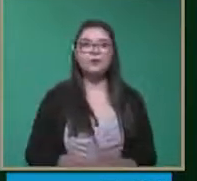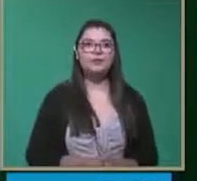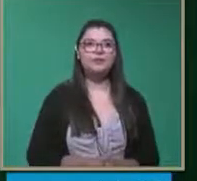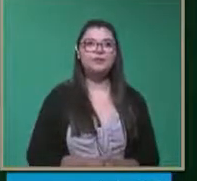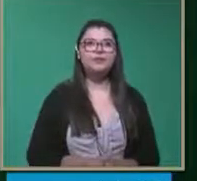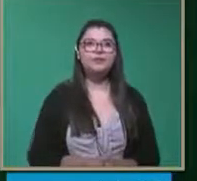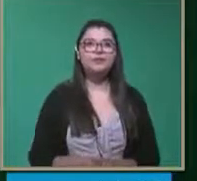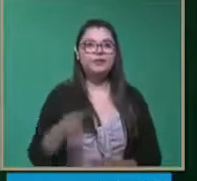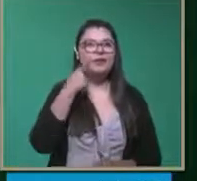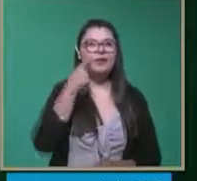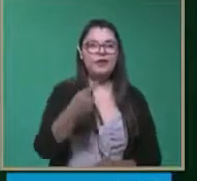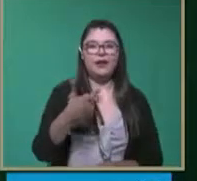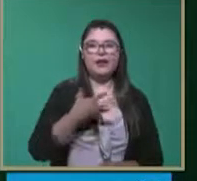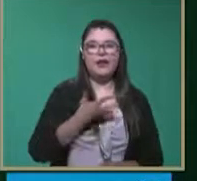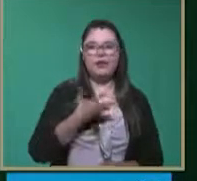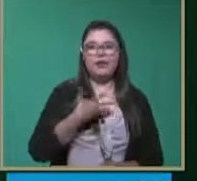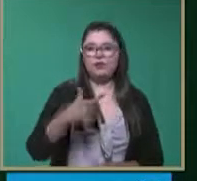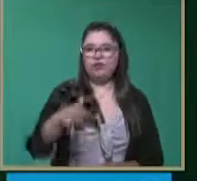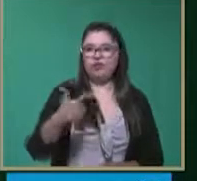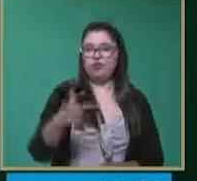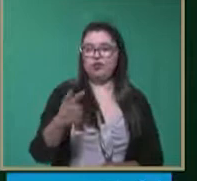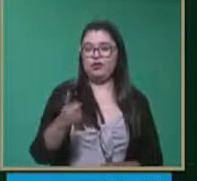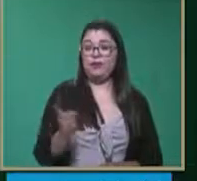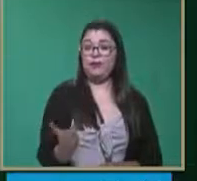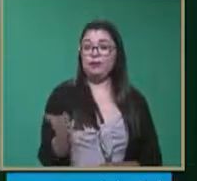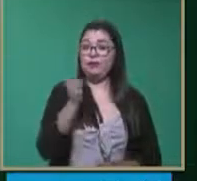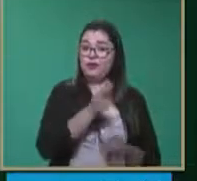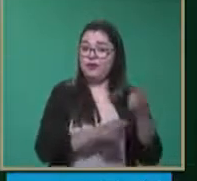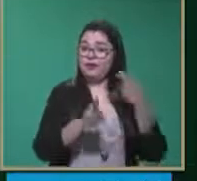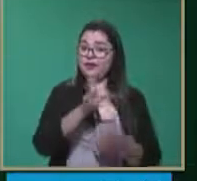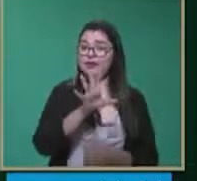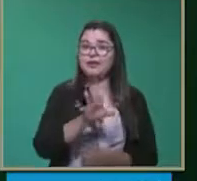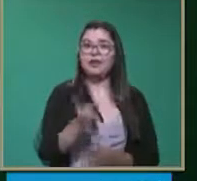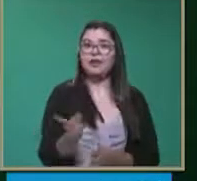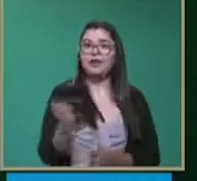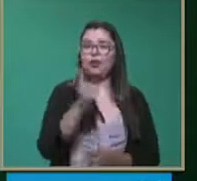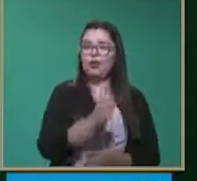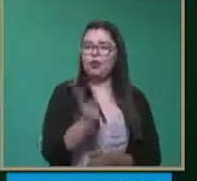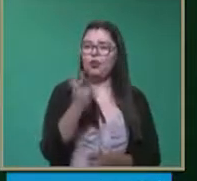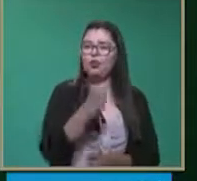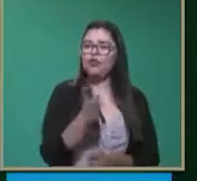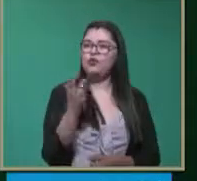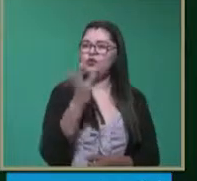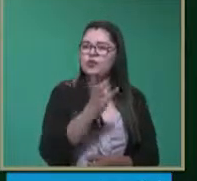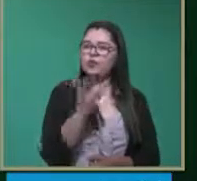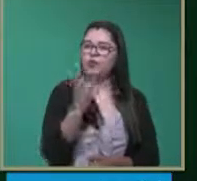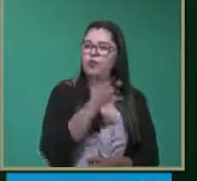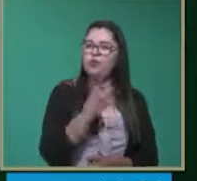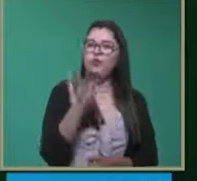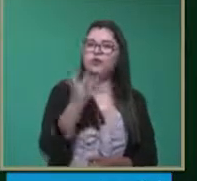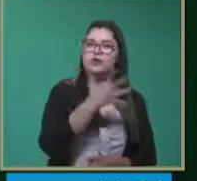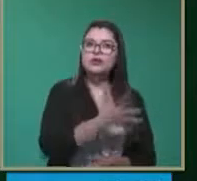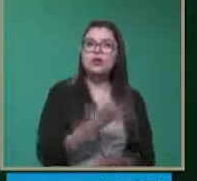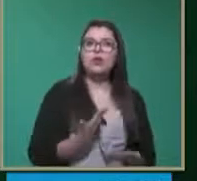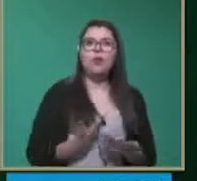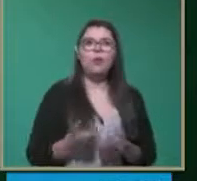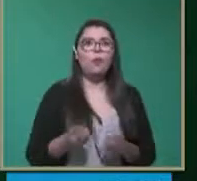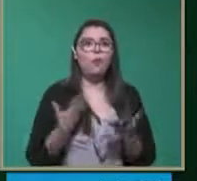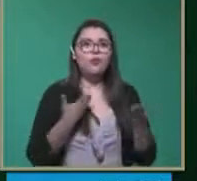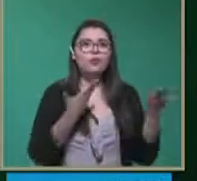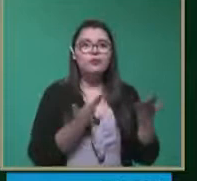número 12 y vamos a regresarnos 5, 1... 2, 3, 4, 5. Llegó al